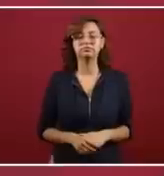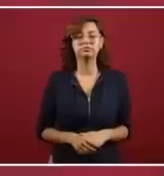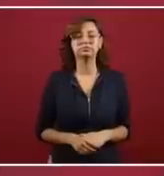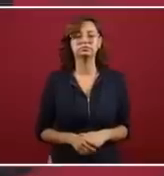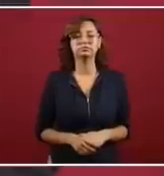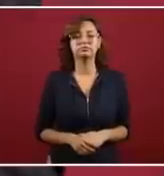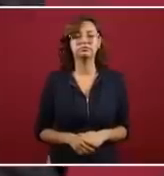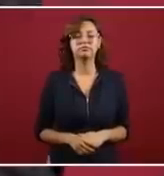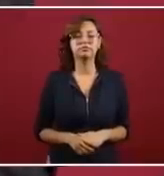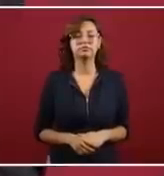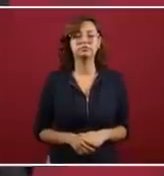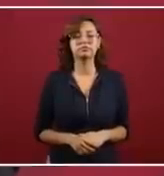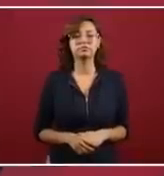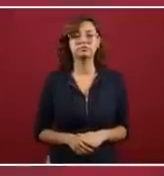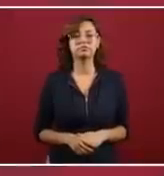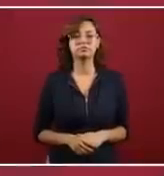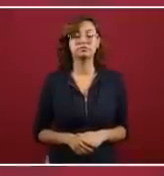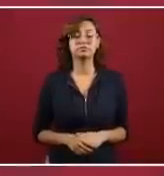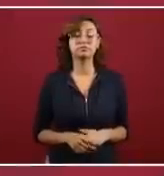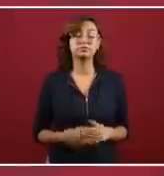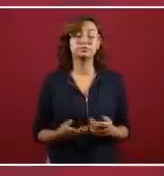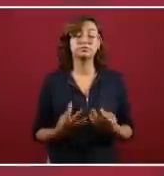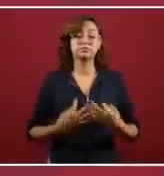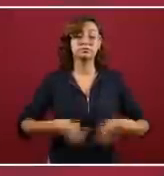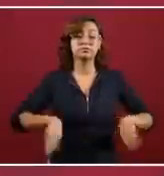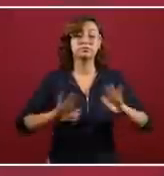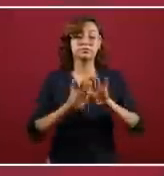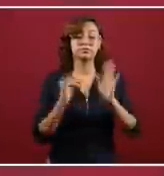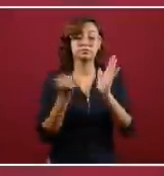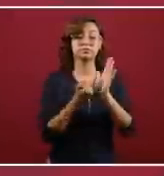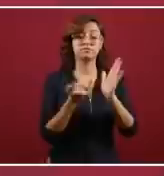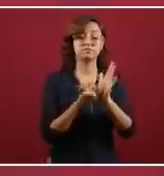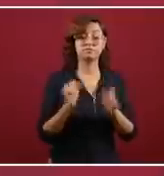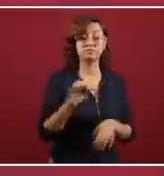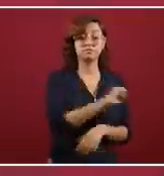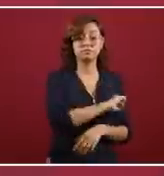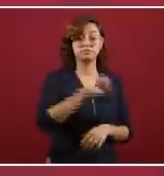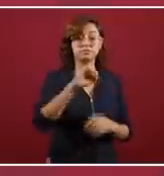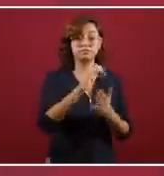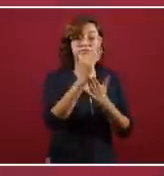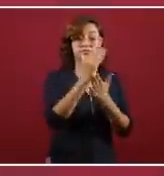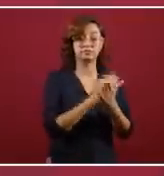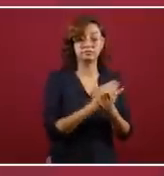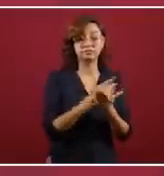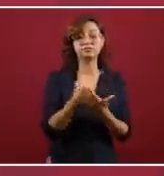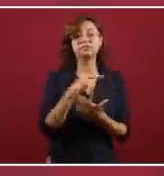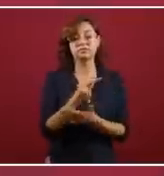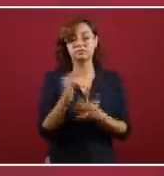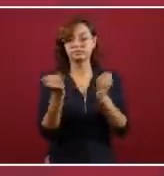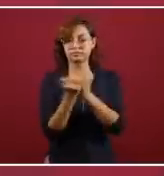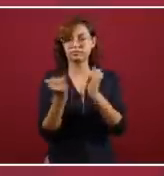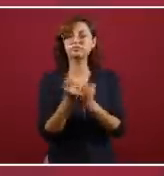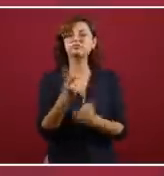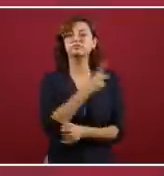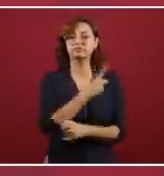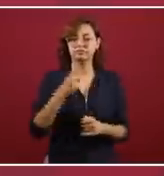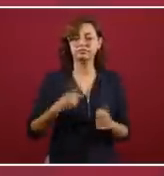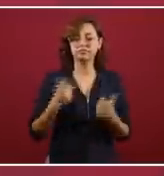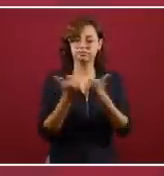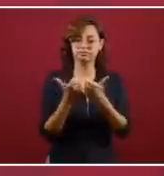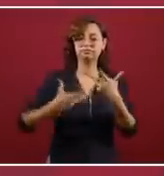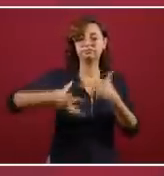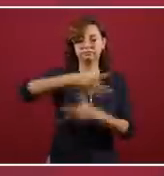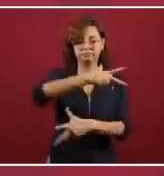nos importa que esté baja la inflación, pero también nos importa que haya crecimiento, porque si no